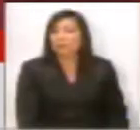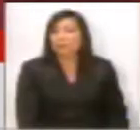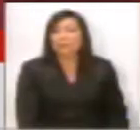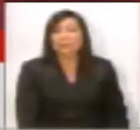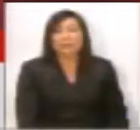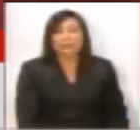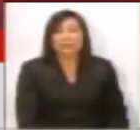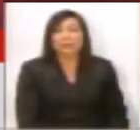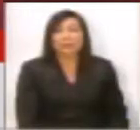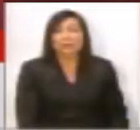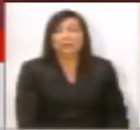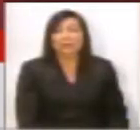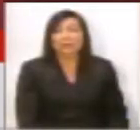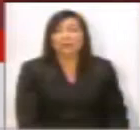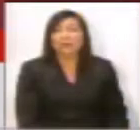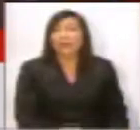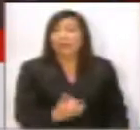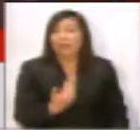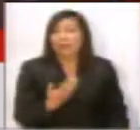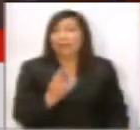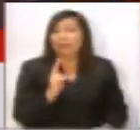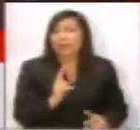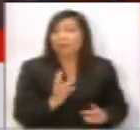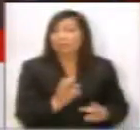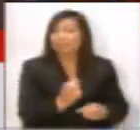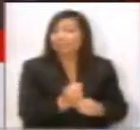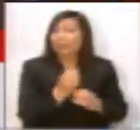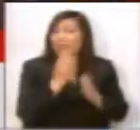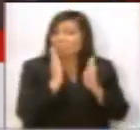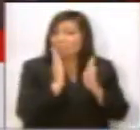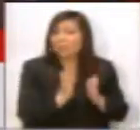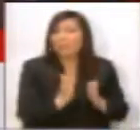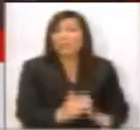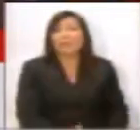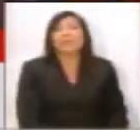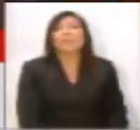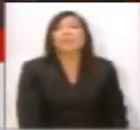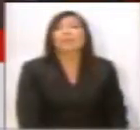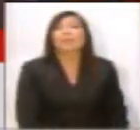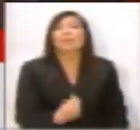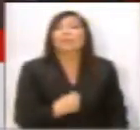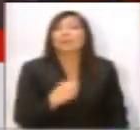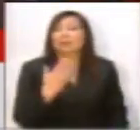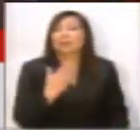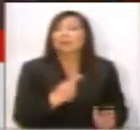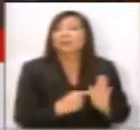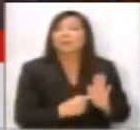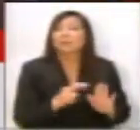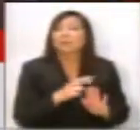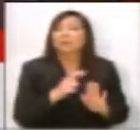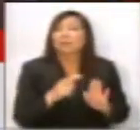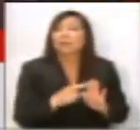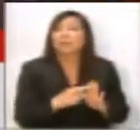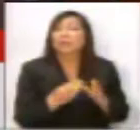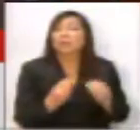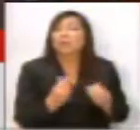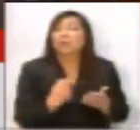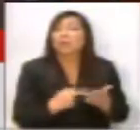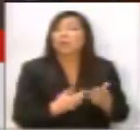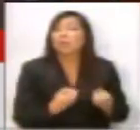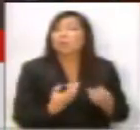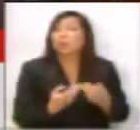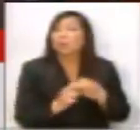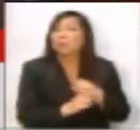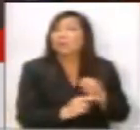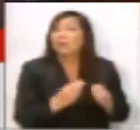Termino, presidente, diciendo que hay que tomar el toro por las astas. Y nosotros habíamos presentado este proyecto porque en muchos